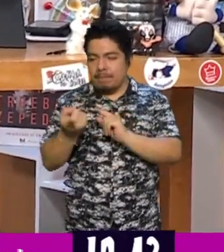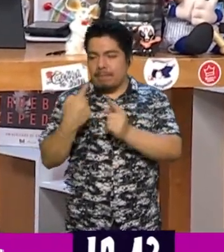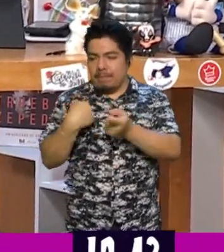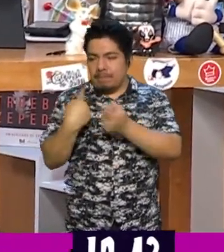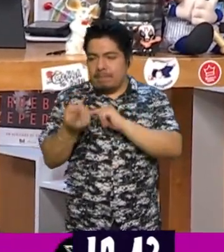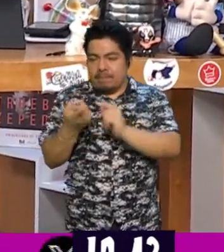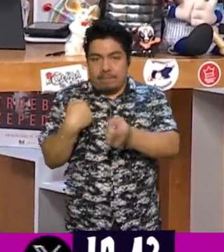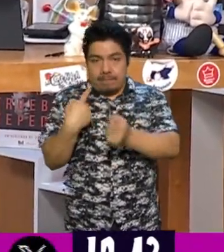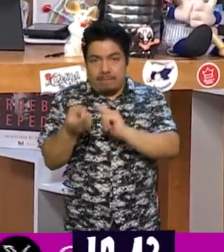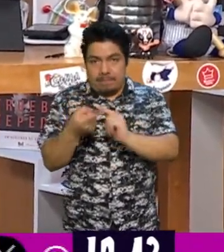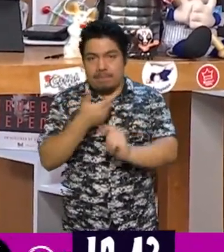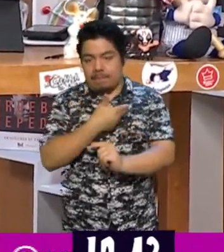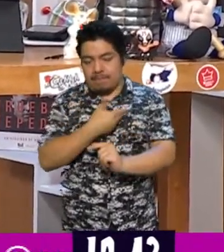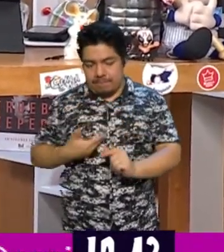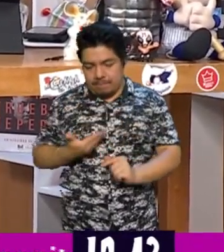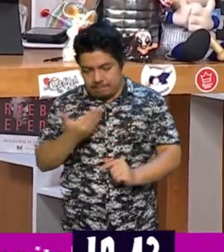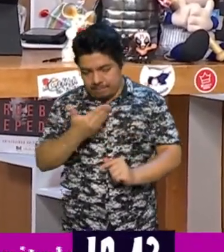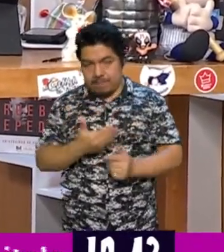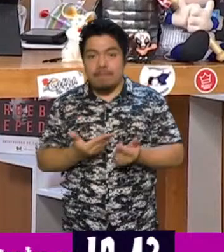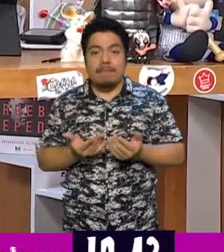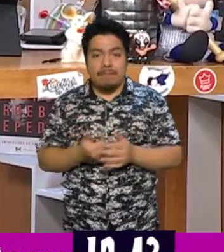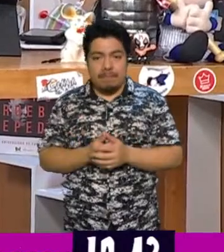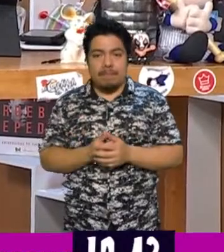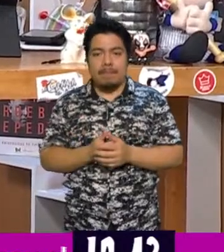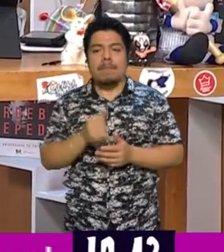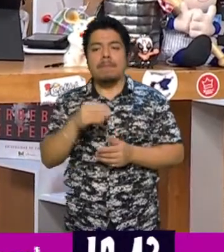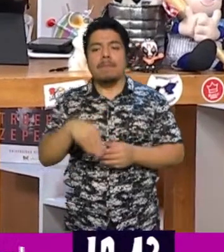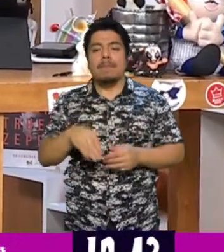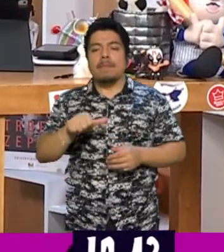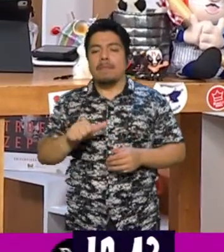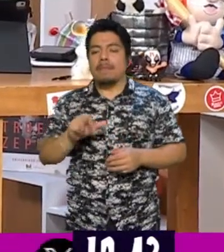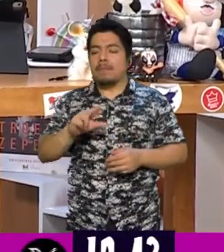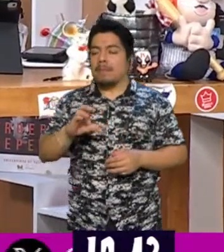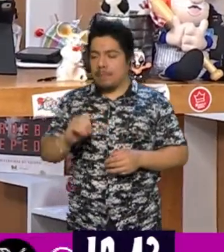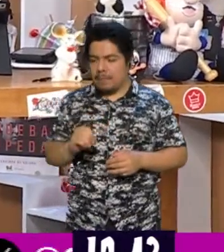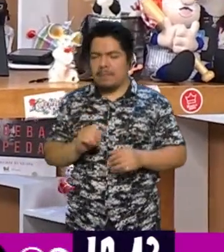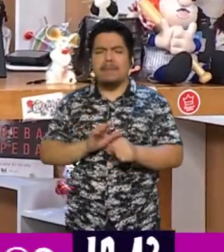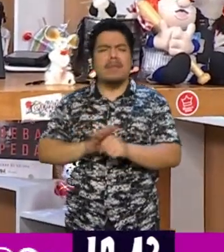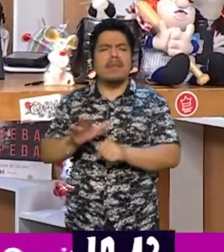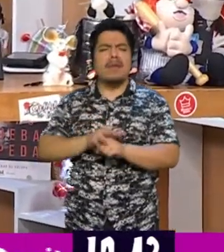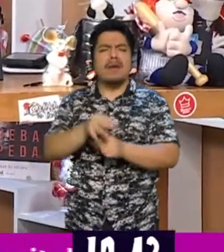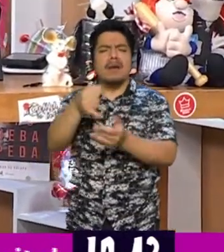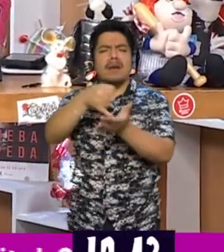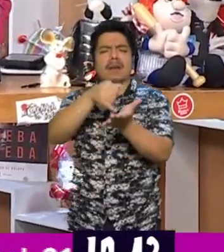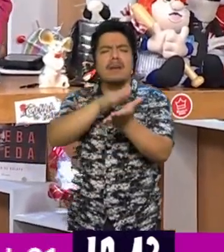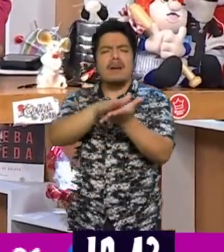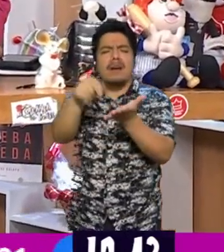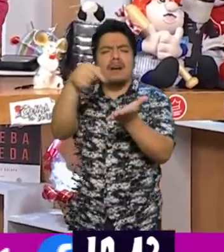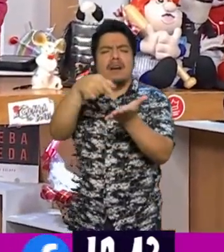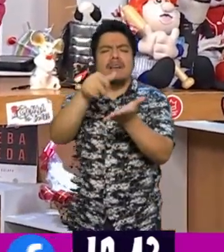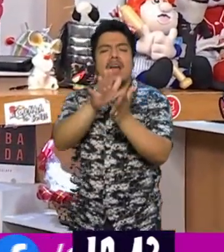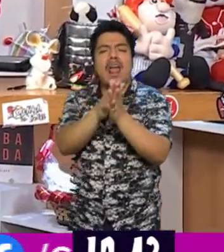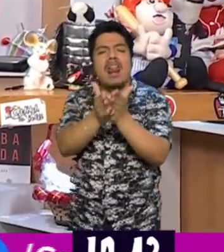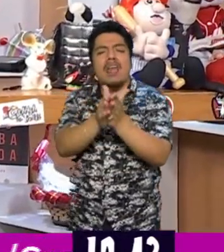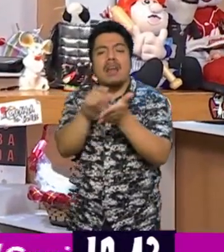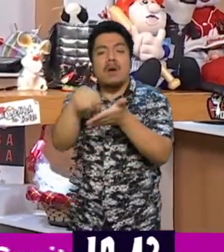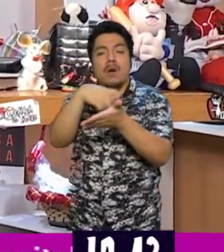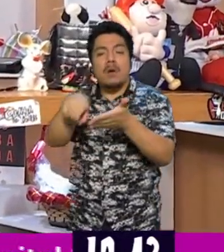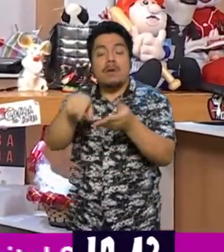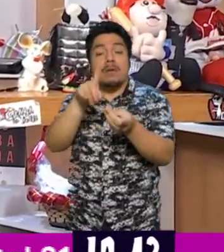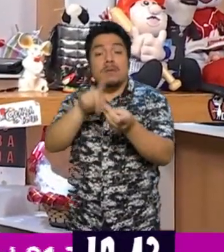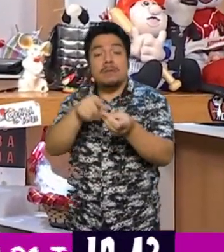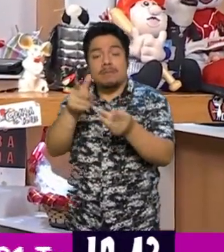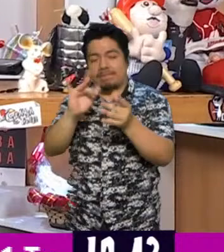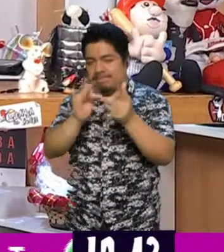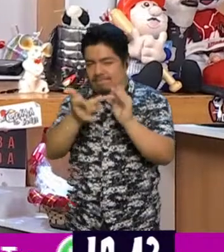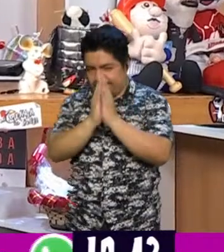el presidente de la República y yo. Marco Antonio, ¿en qué editorial podemos encontrar tu libro? ¿En dónde lo podemos comprar? Y por favor, tus